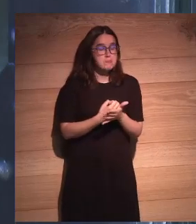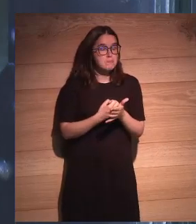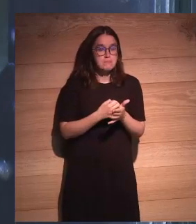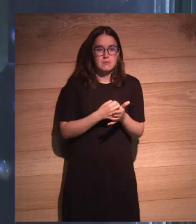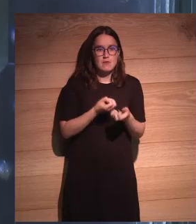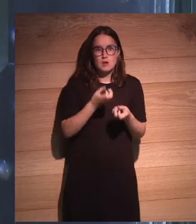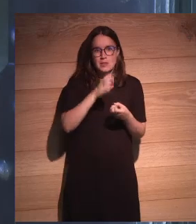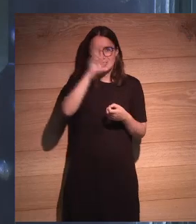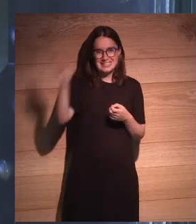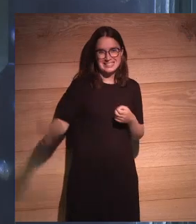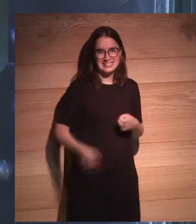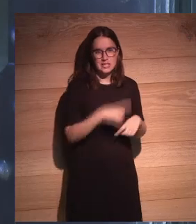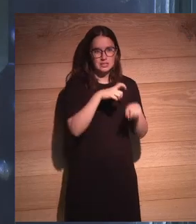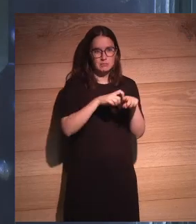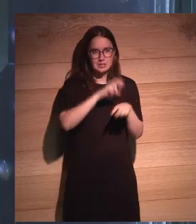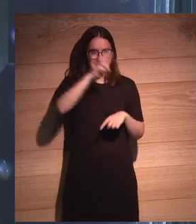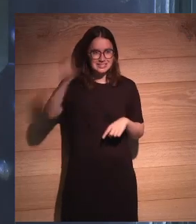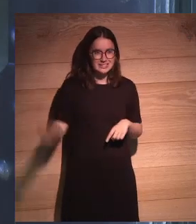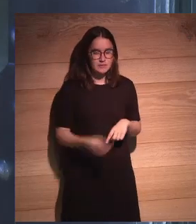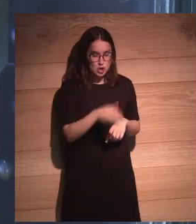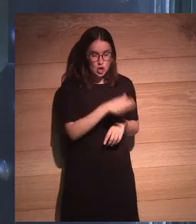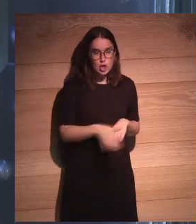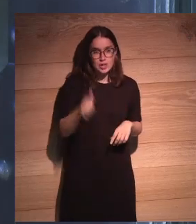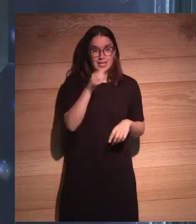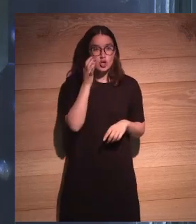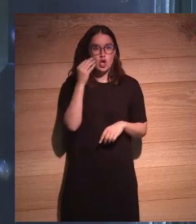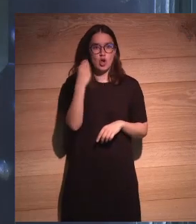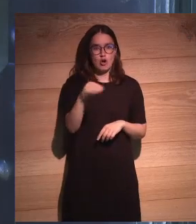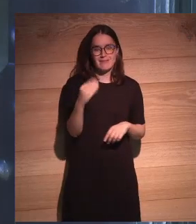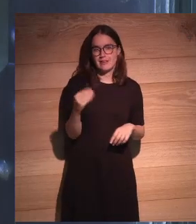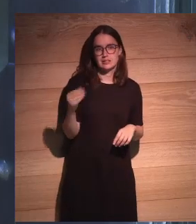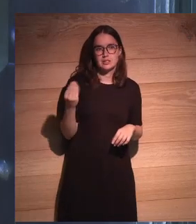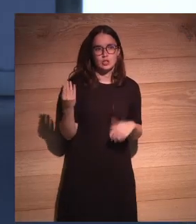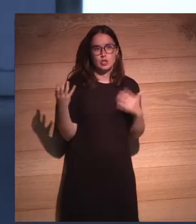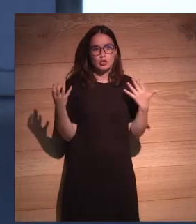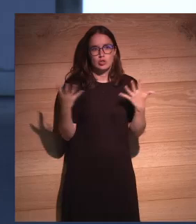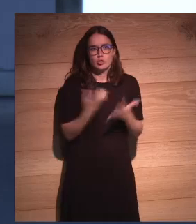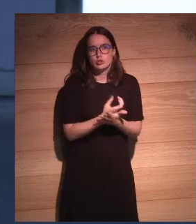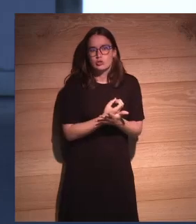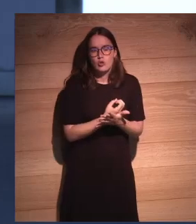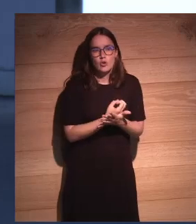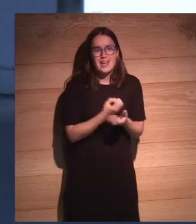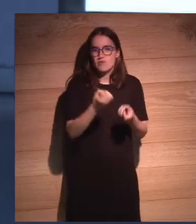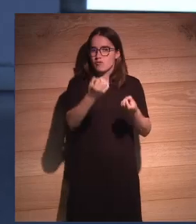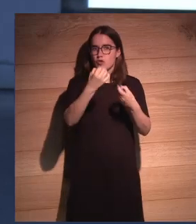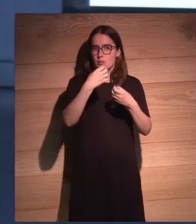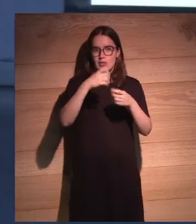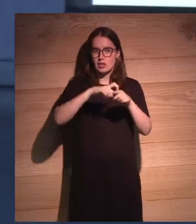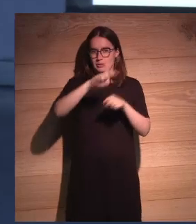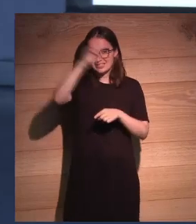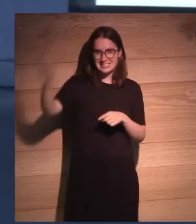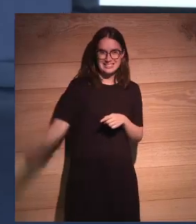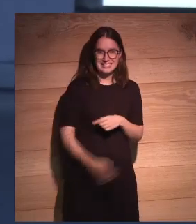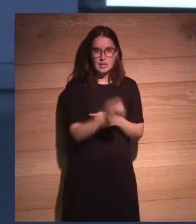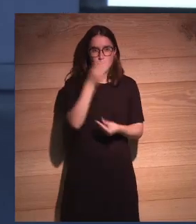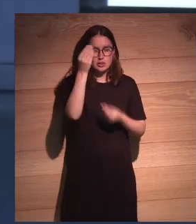índole y yo creo que los niños, los jóvenes están muy expuestos a todo tipo de informaciones y